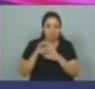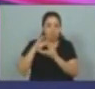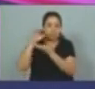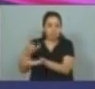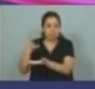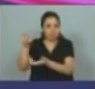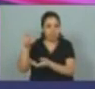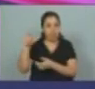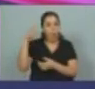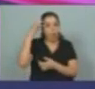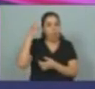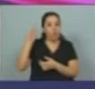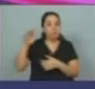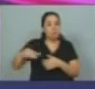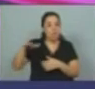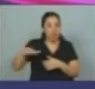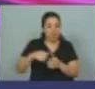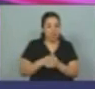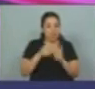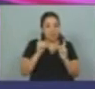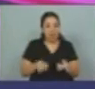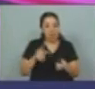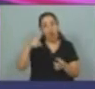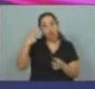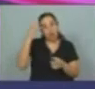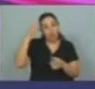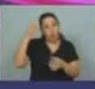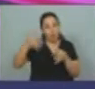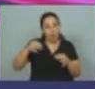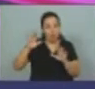lo hemos trasladado a un juzgado de instrucción.